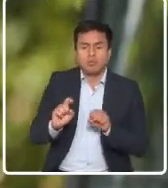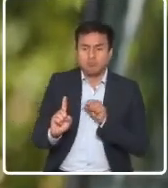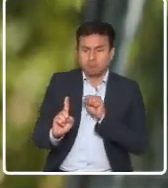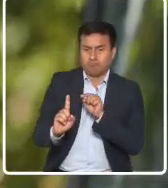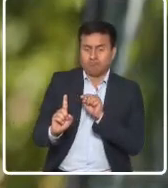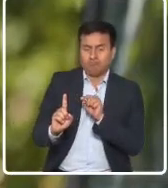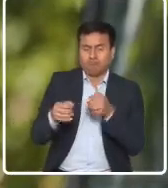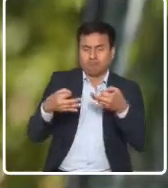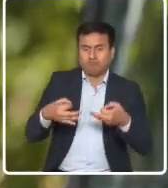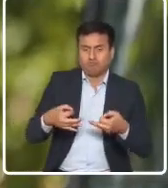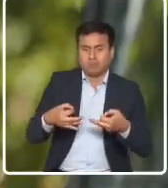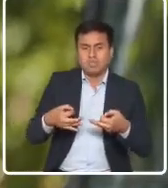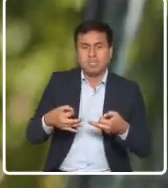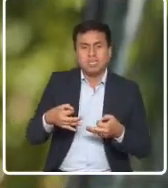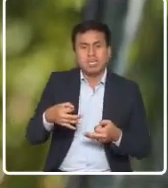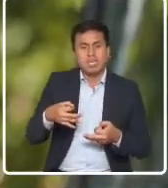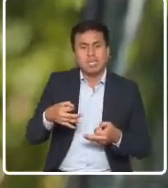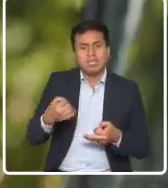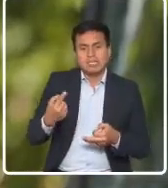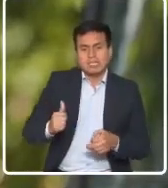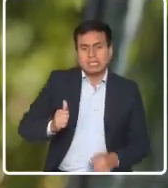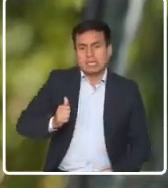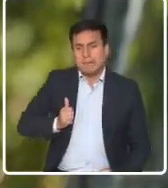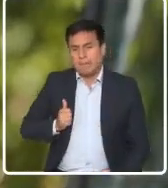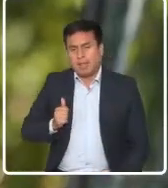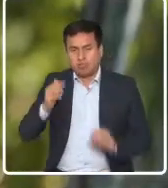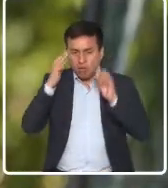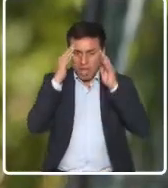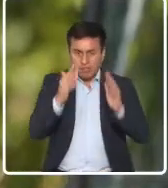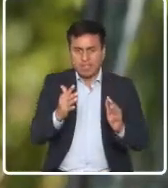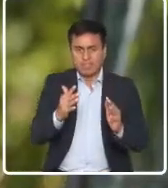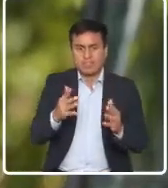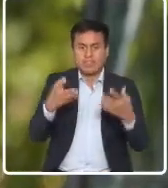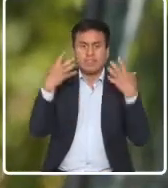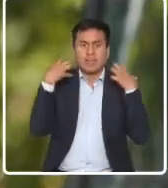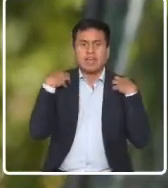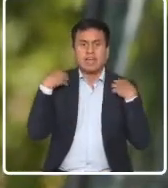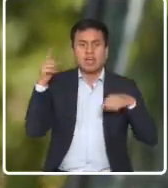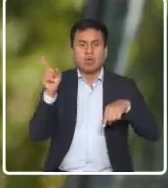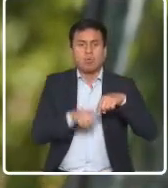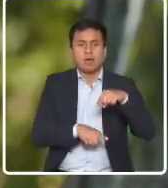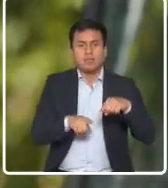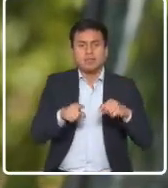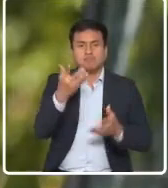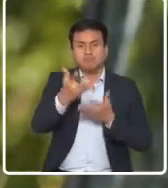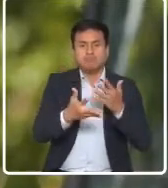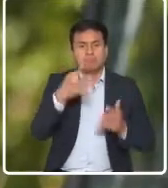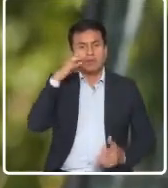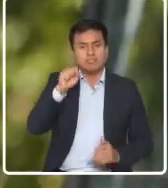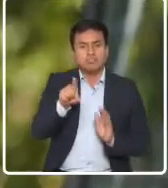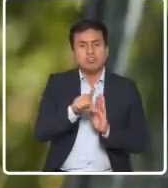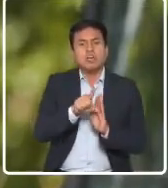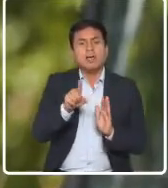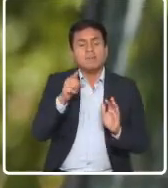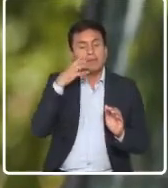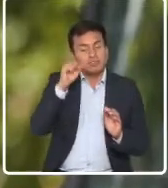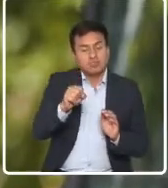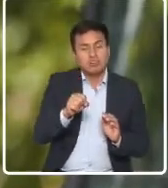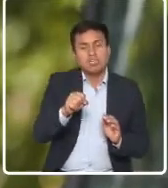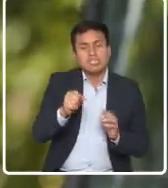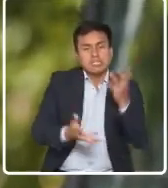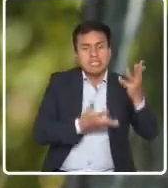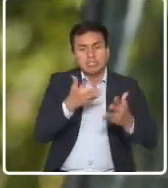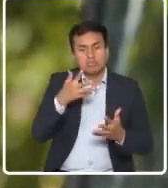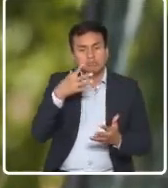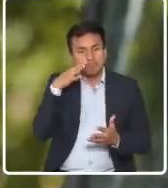personal, colocándose desde muy temprano al frente de esta gran tarea del combate y prevención de los incendios. Con